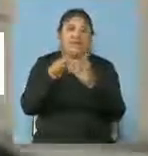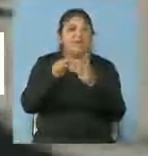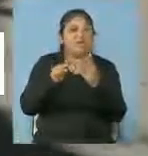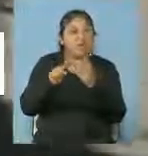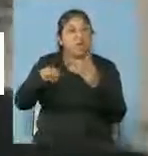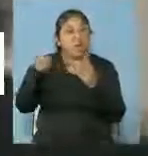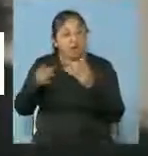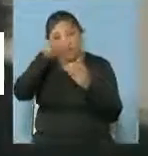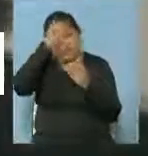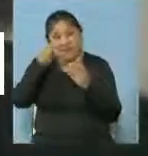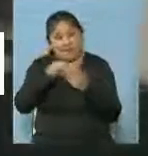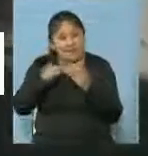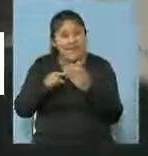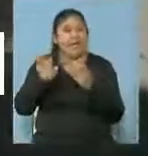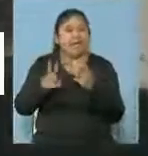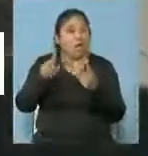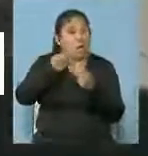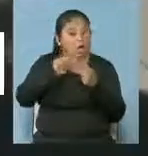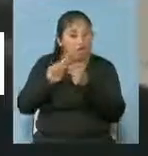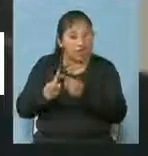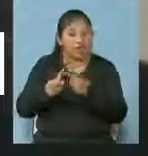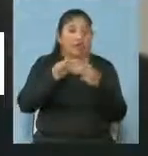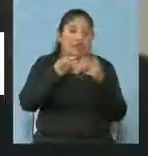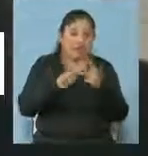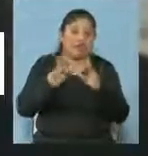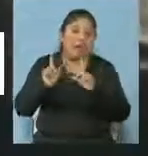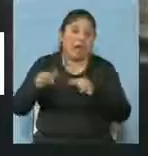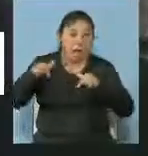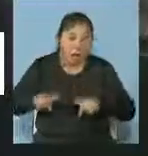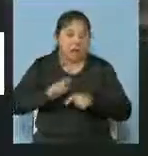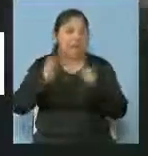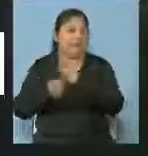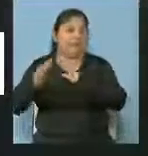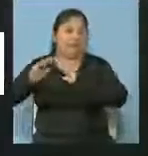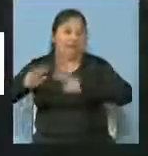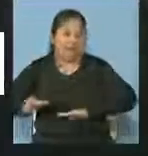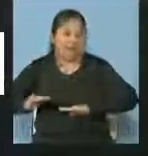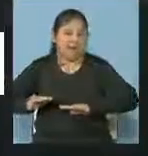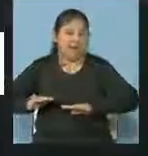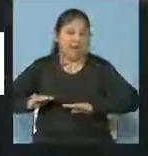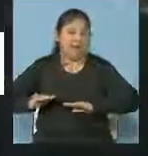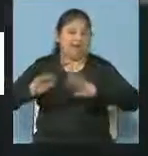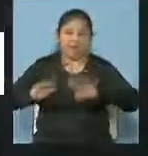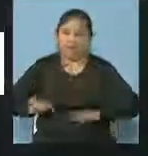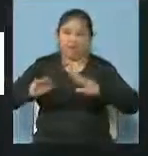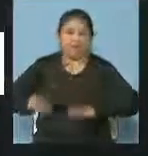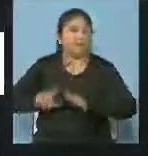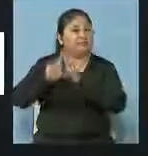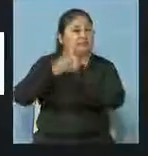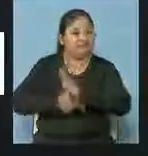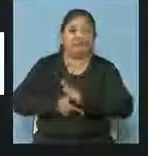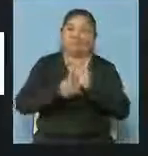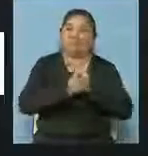resguardo de estos dos efectivos con los cuales entró en contacto, y por lo tanto están estos dos efectivos en sus domicilios cumpliendo